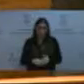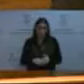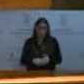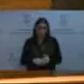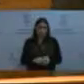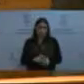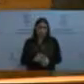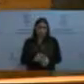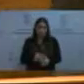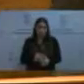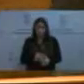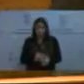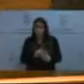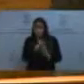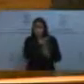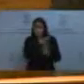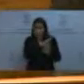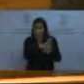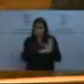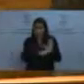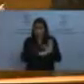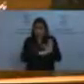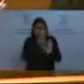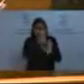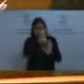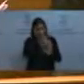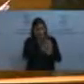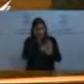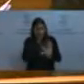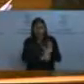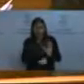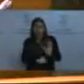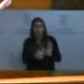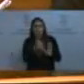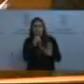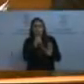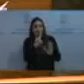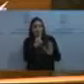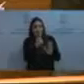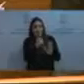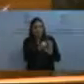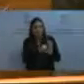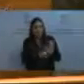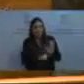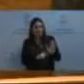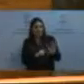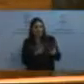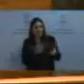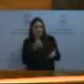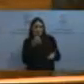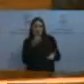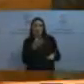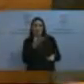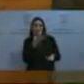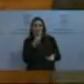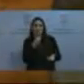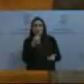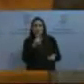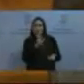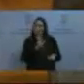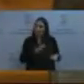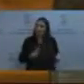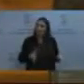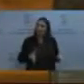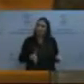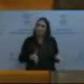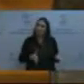Bueno, toda esta serie de medidas, la verdad es que dichas así quedan bien, quedan muy lucidas.